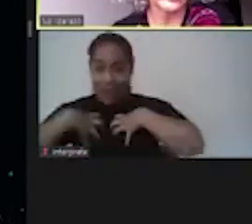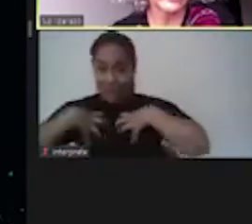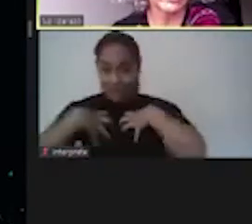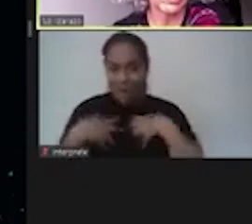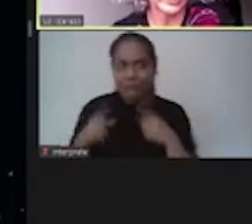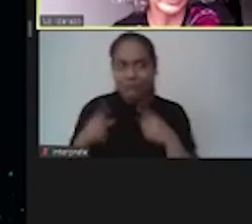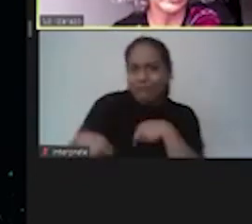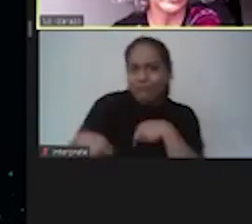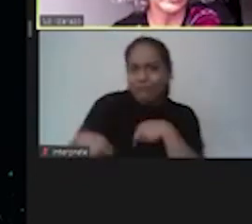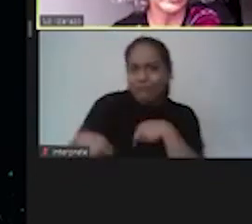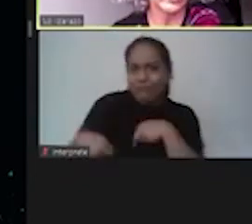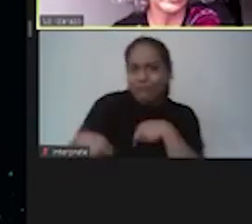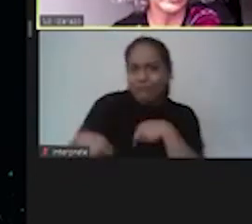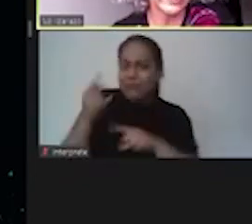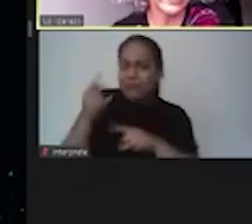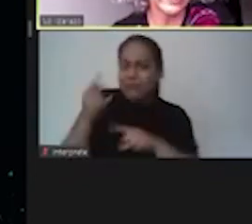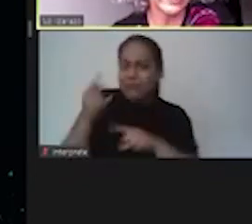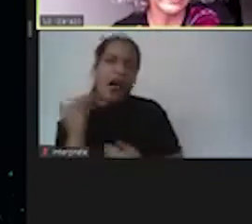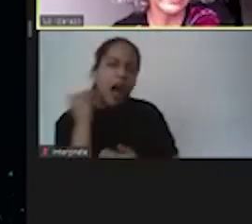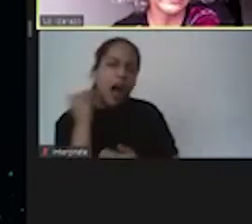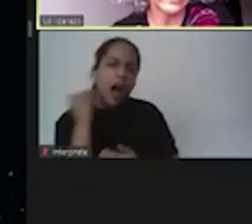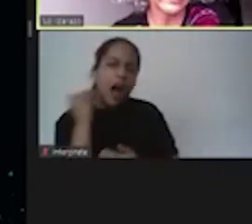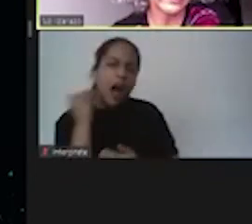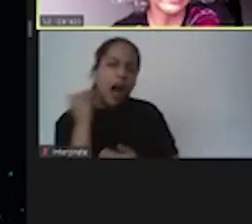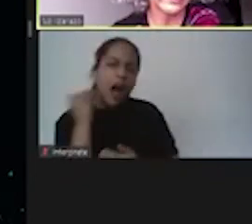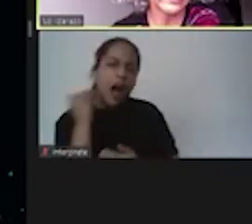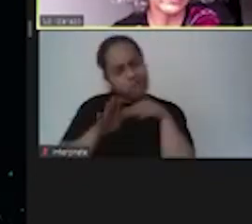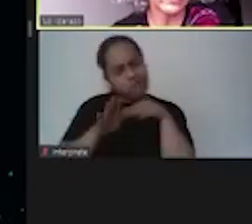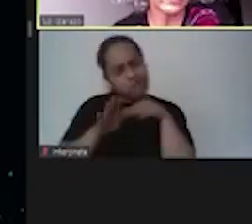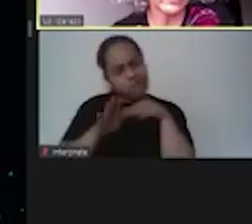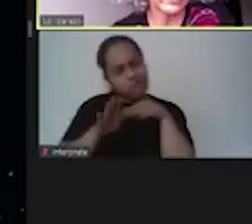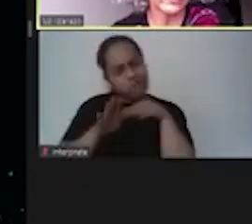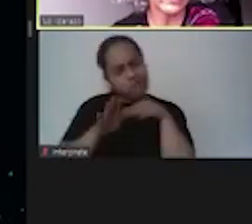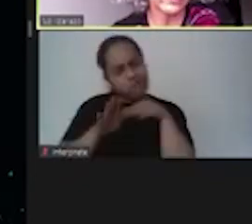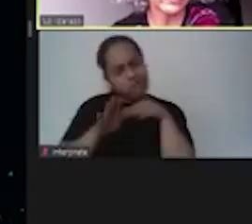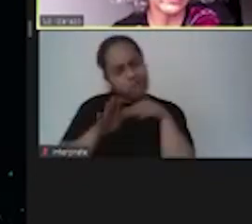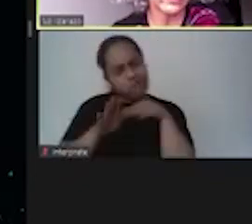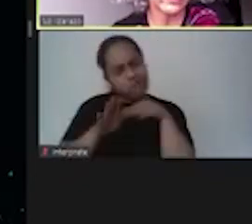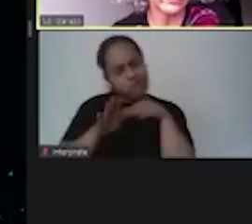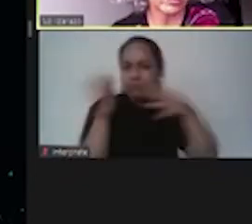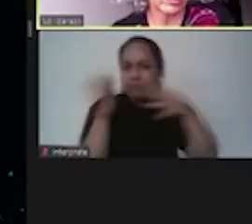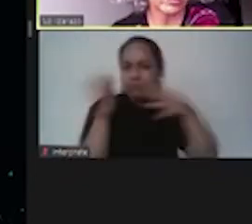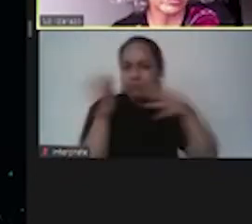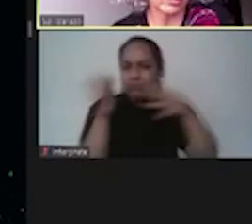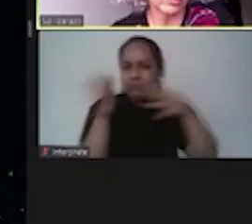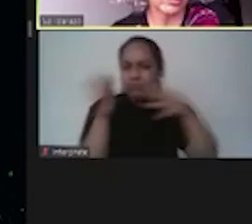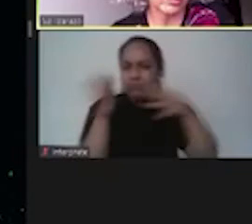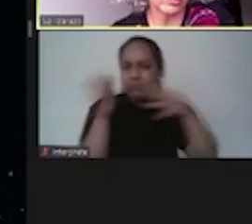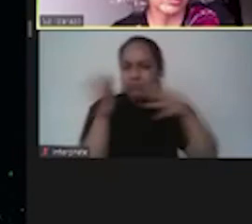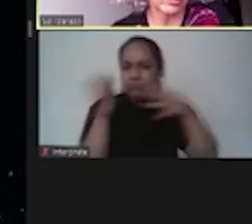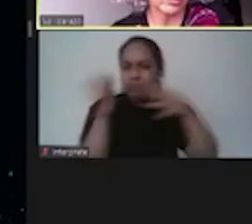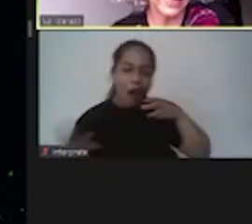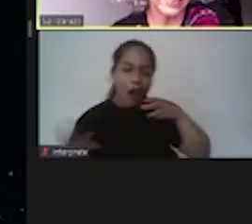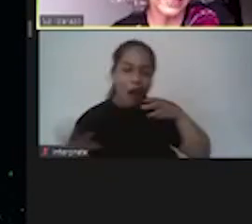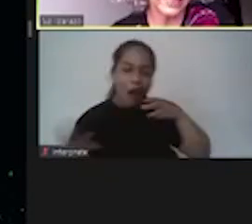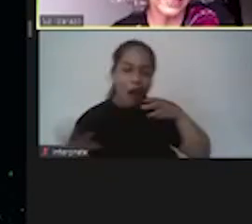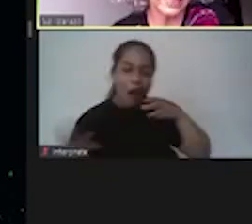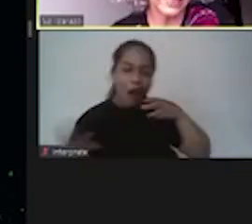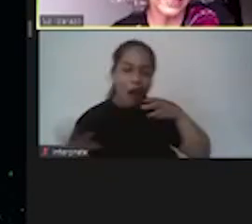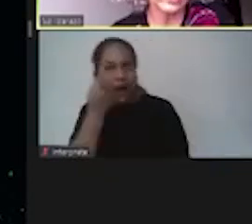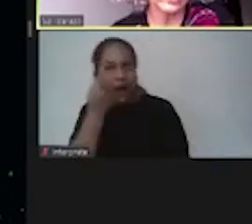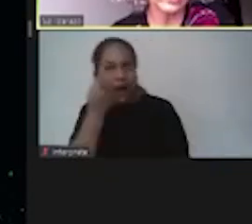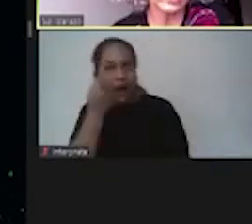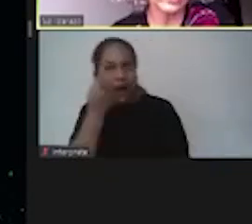una creciente a través de un llano. Soy un viento en un lago profundo. Soy una lágrima que el sol deja